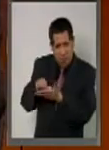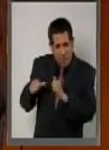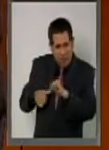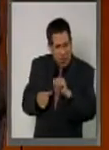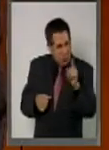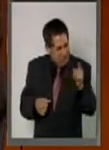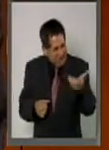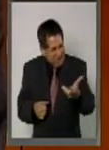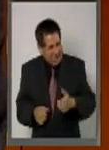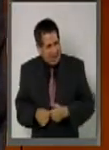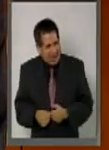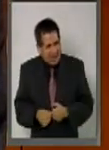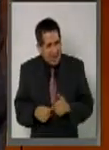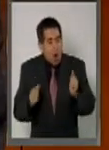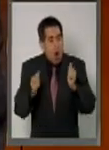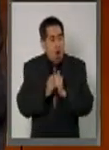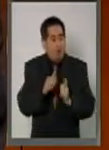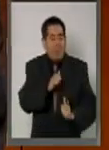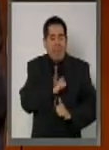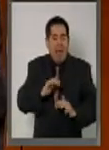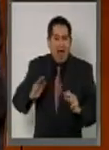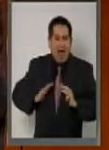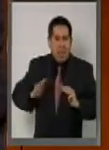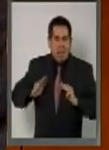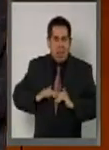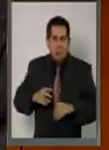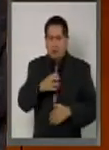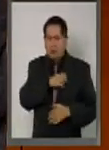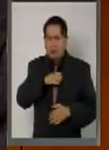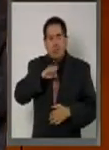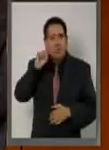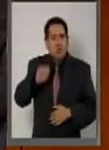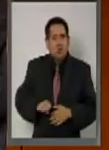Centroamérica con las armas del Comando Sur,